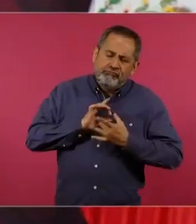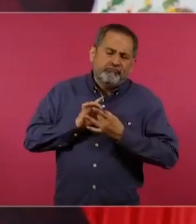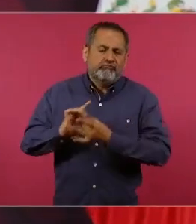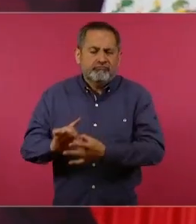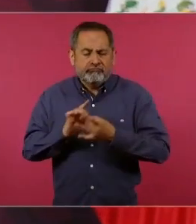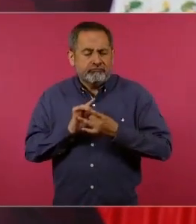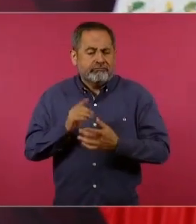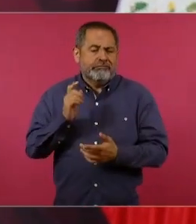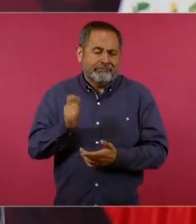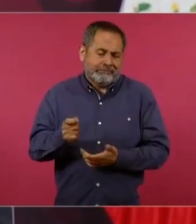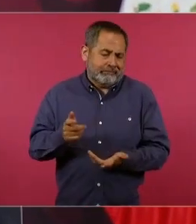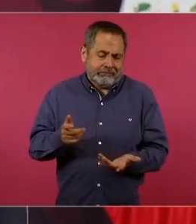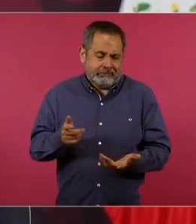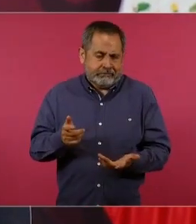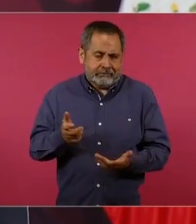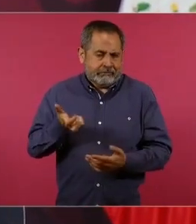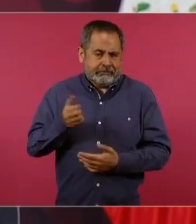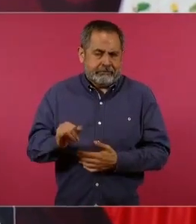que